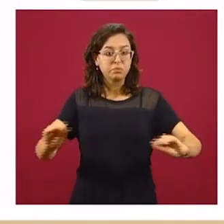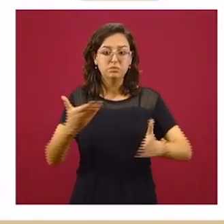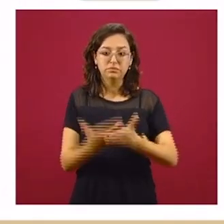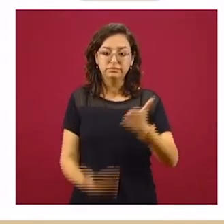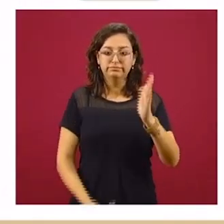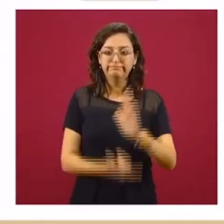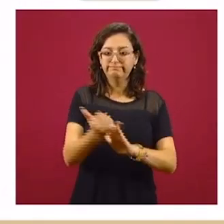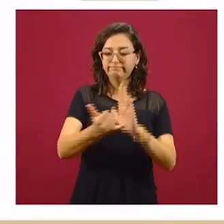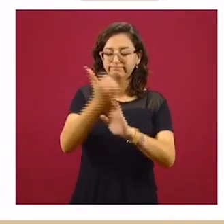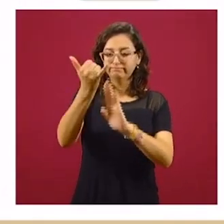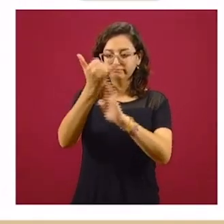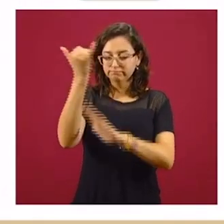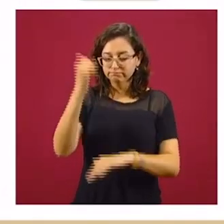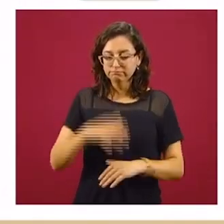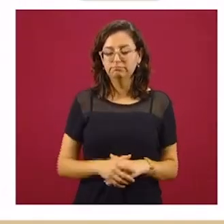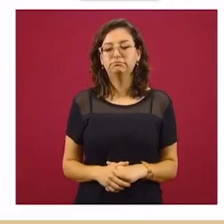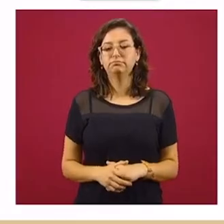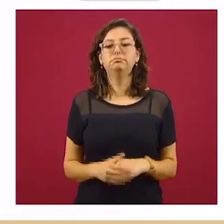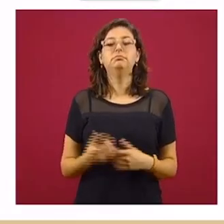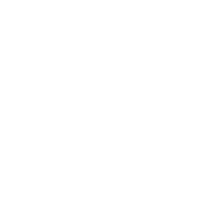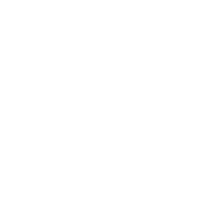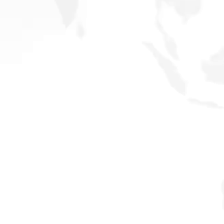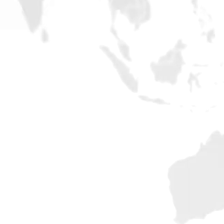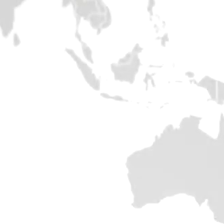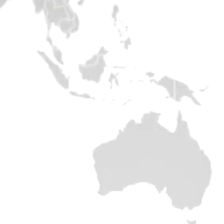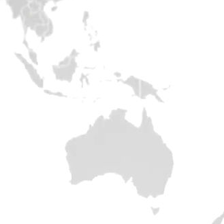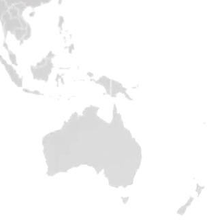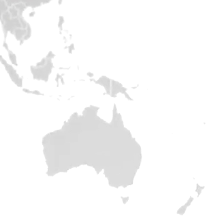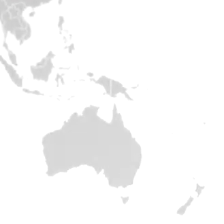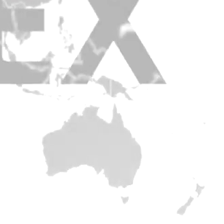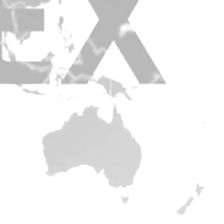alrededor de 106 que eran los terrenos disponibles